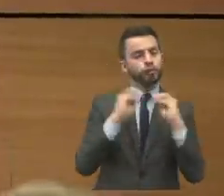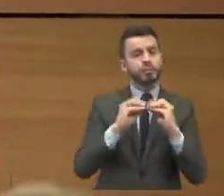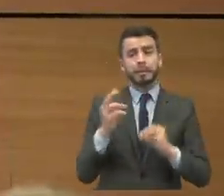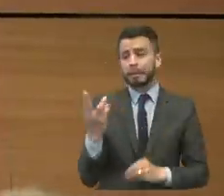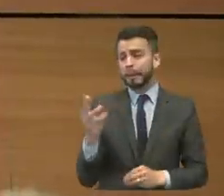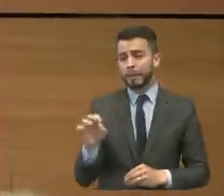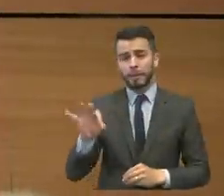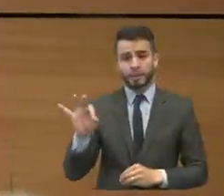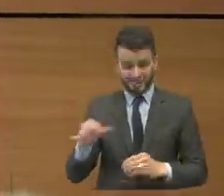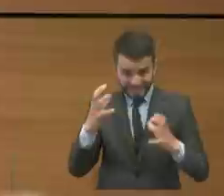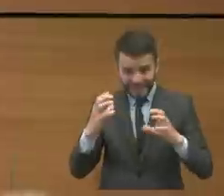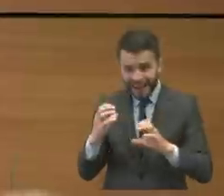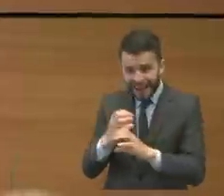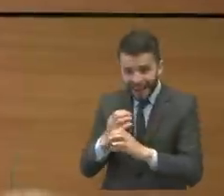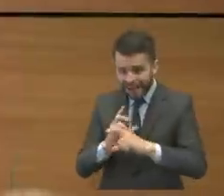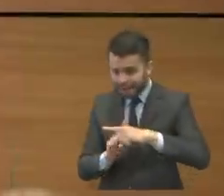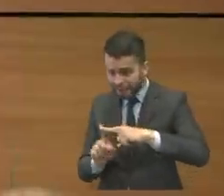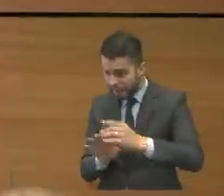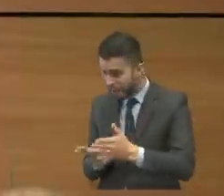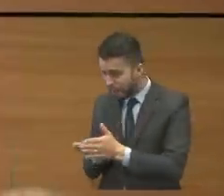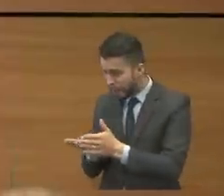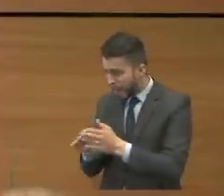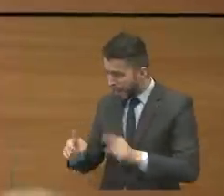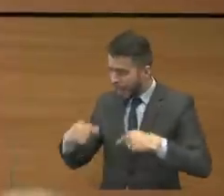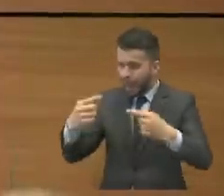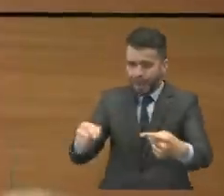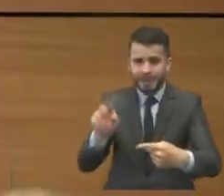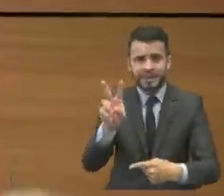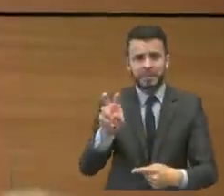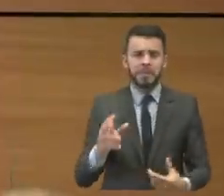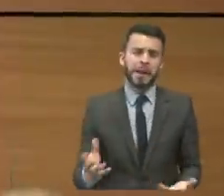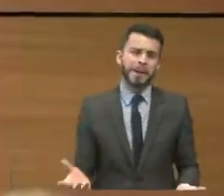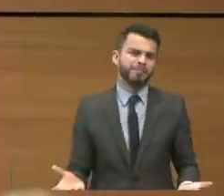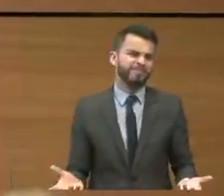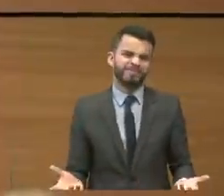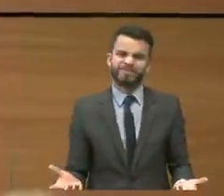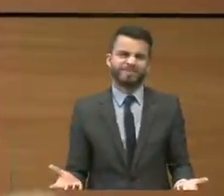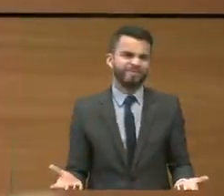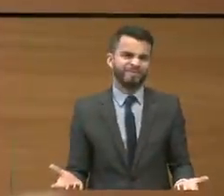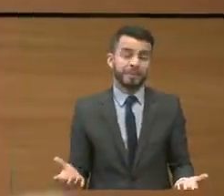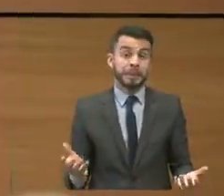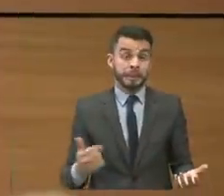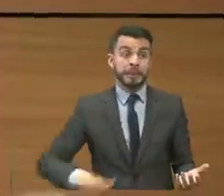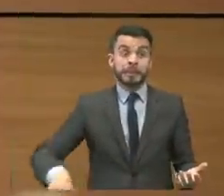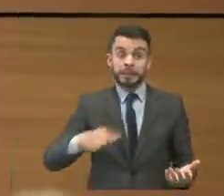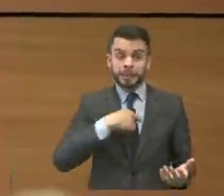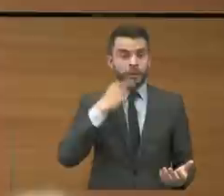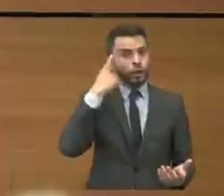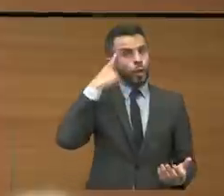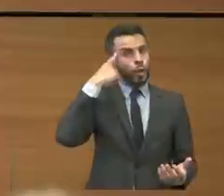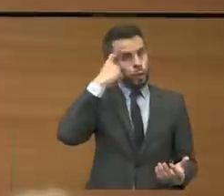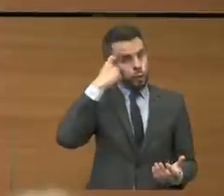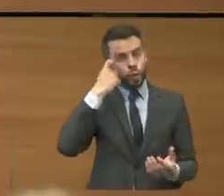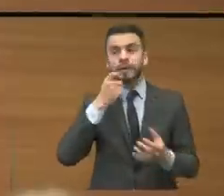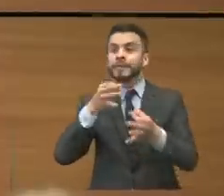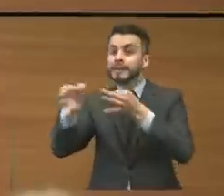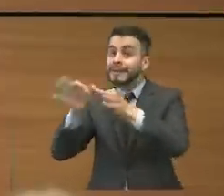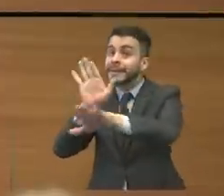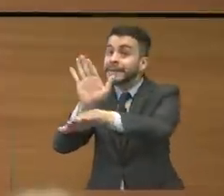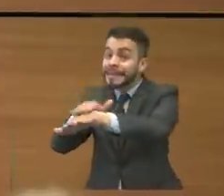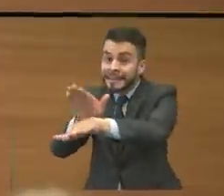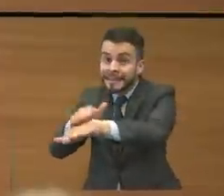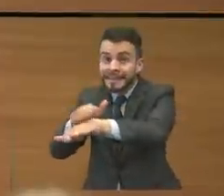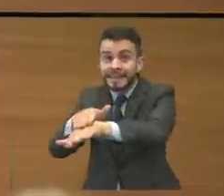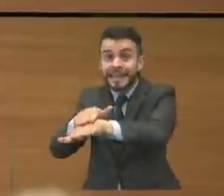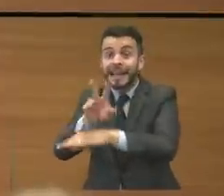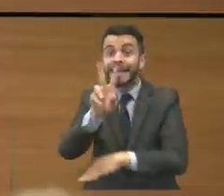la de la Caracas en la séptima. Pero nuestro gran desafío es convencerlos de que no solo en la séptima, sino también en